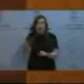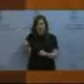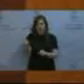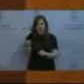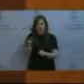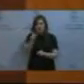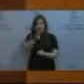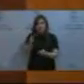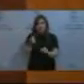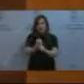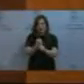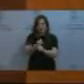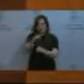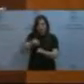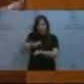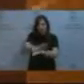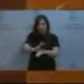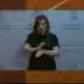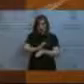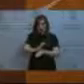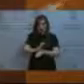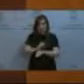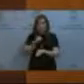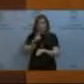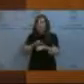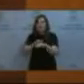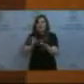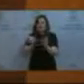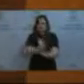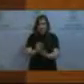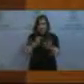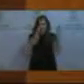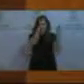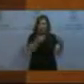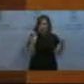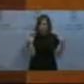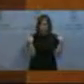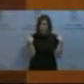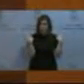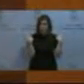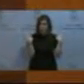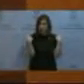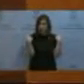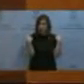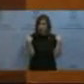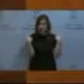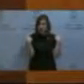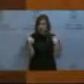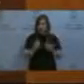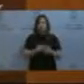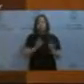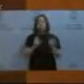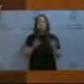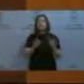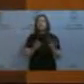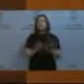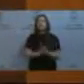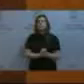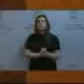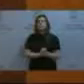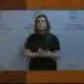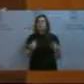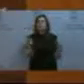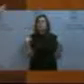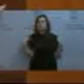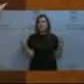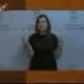público de esta consejería. Usted es responsable, no por acción, ya lo sé, no por acción, pero sí por omisión de